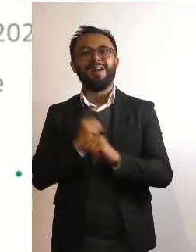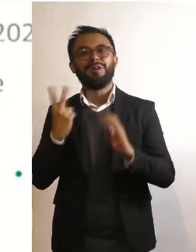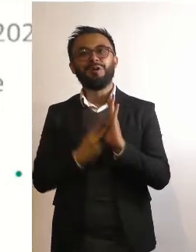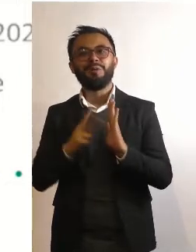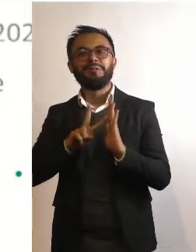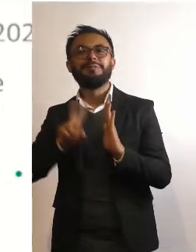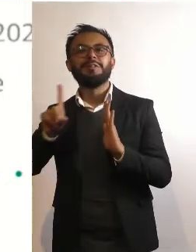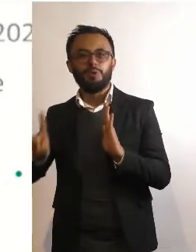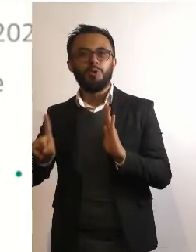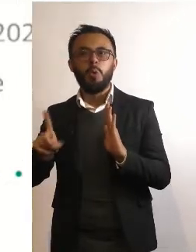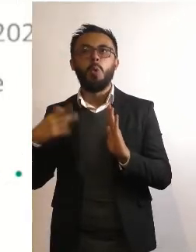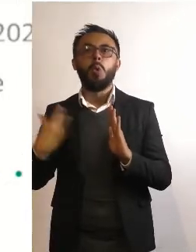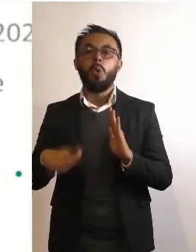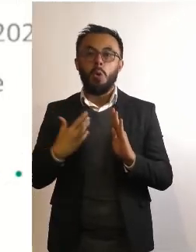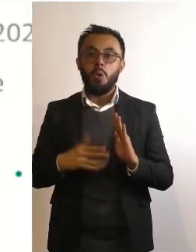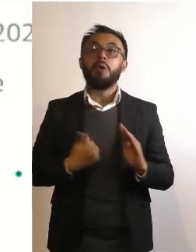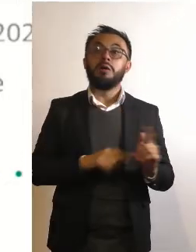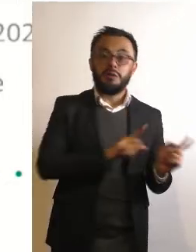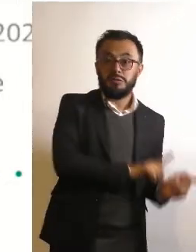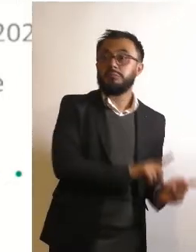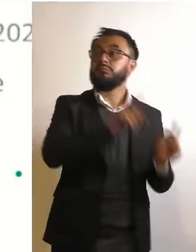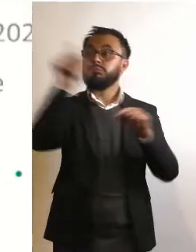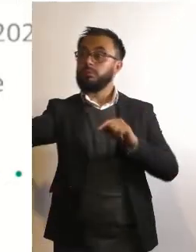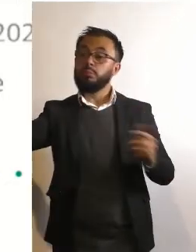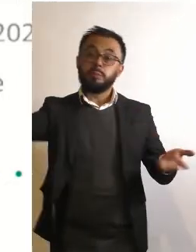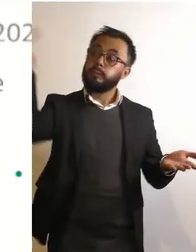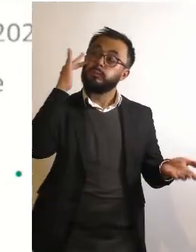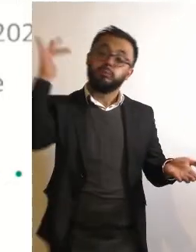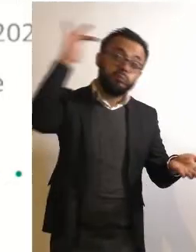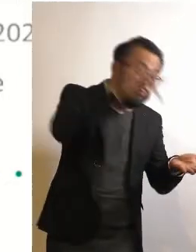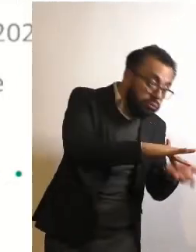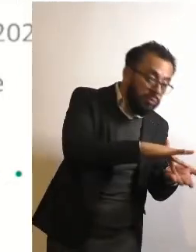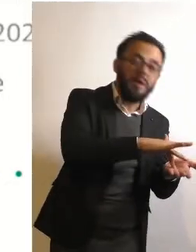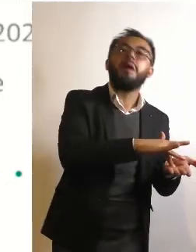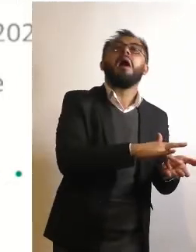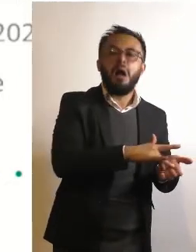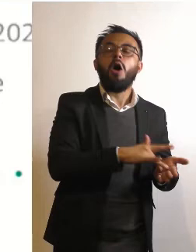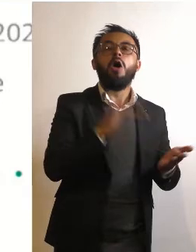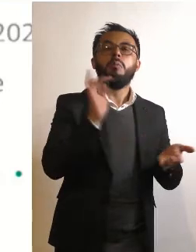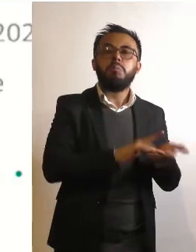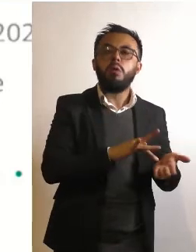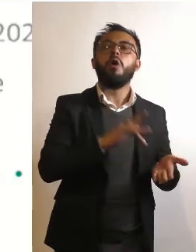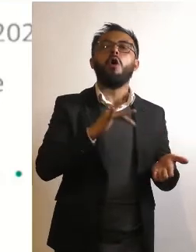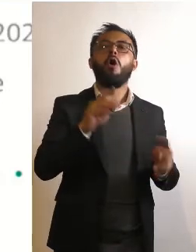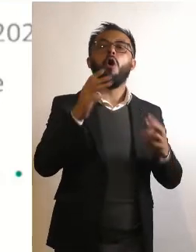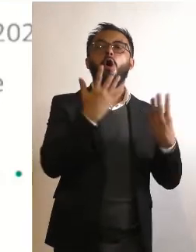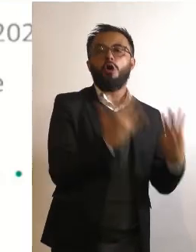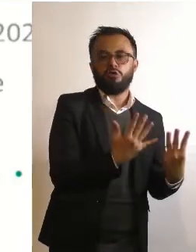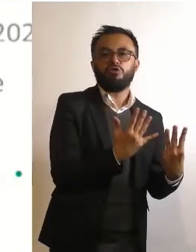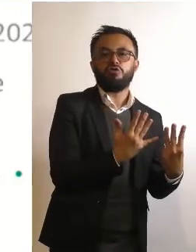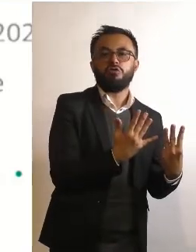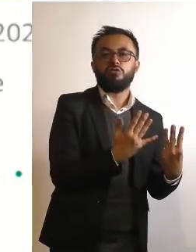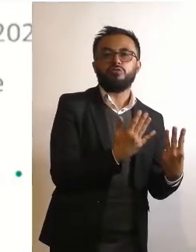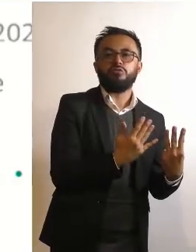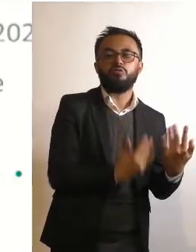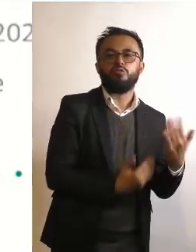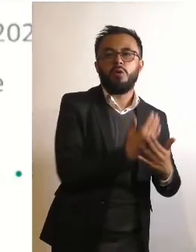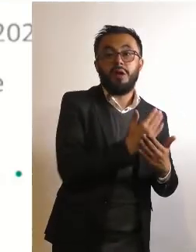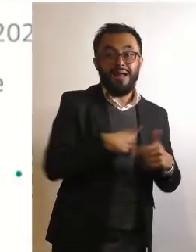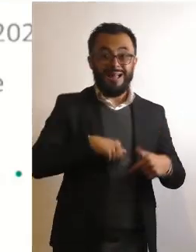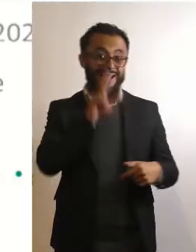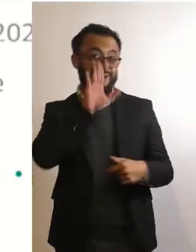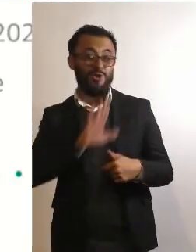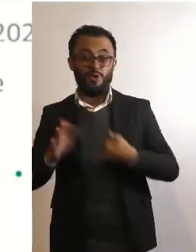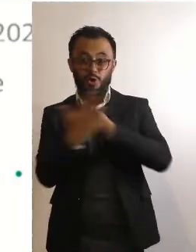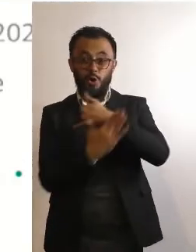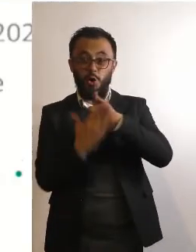8 estudiantes entrantes y 46 salientes, Y en movilidad nacional